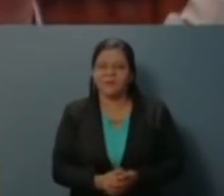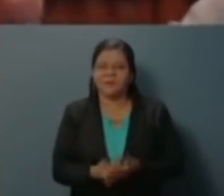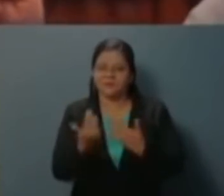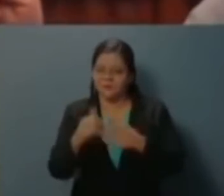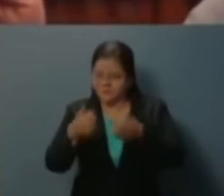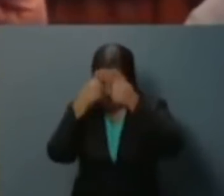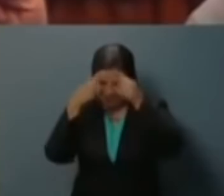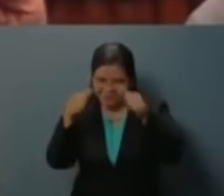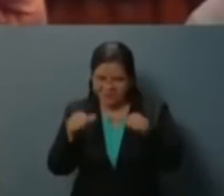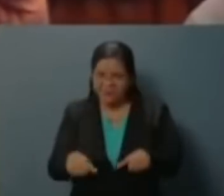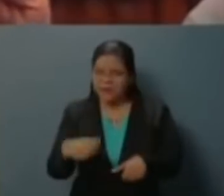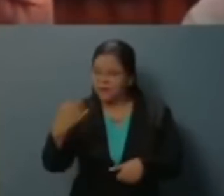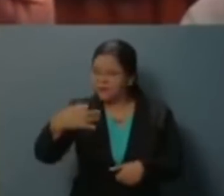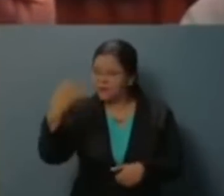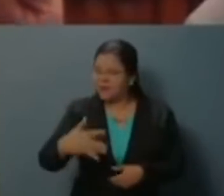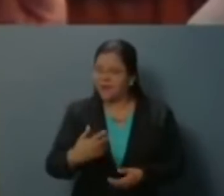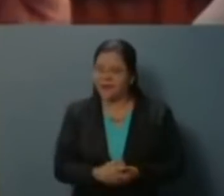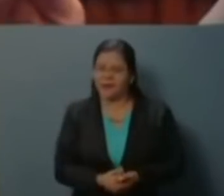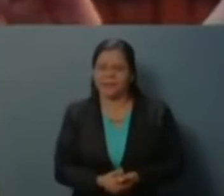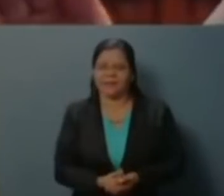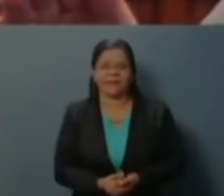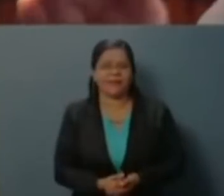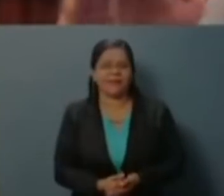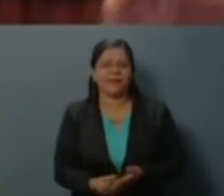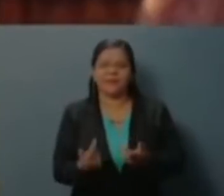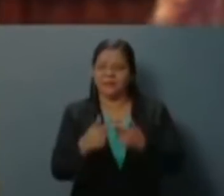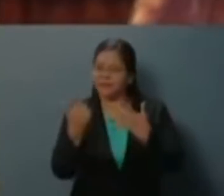una ratificación. Pero como